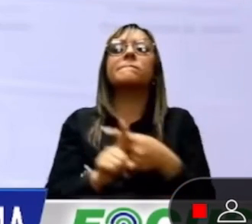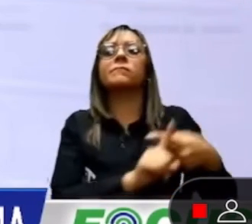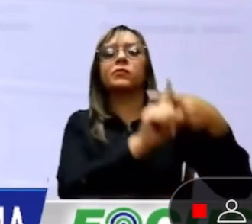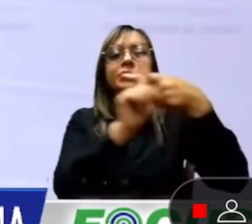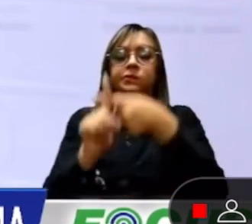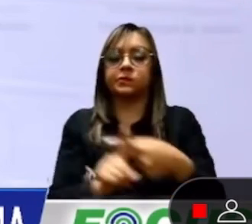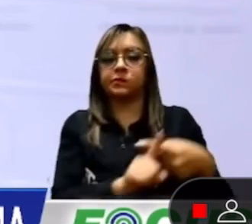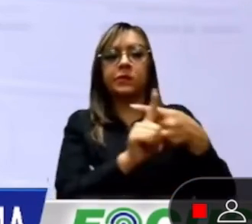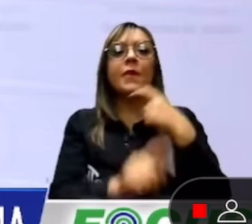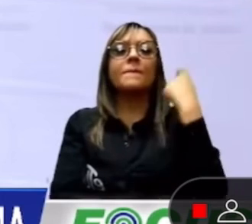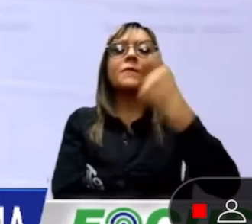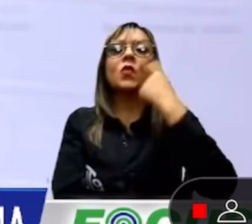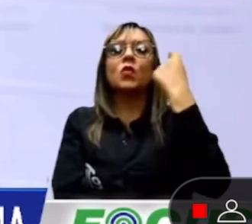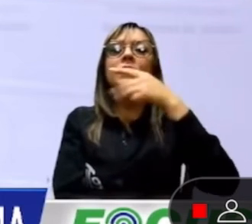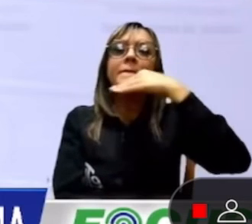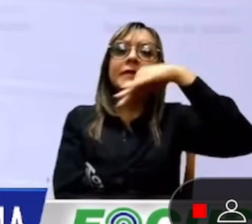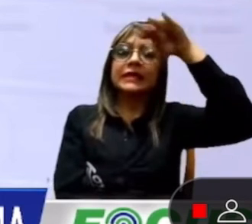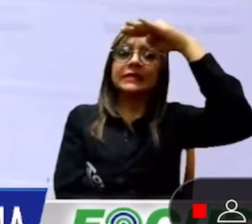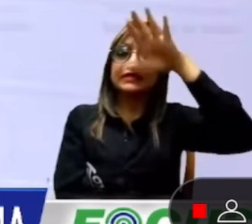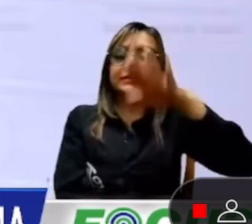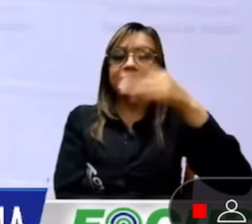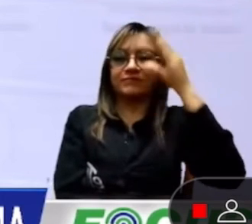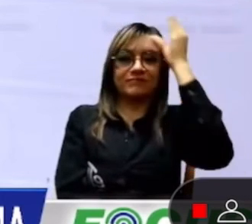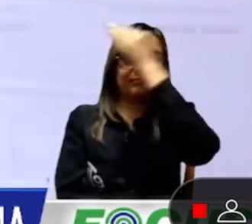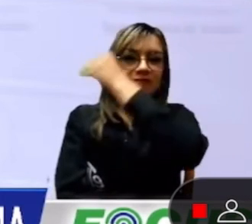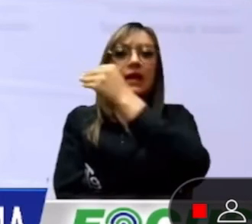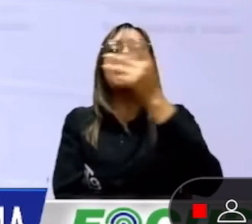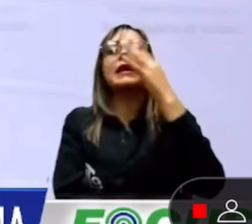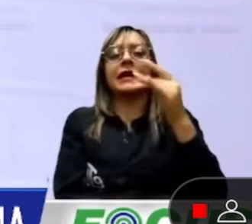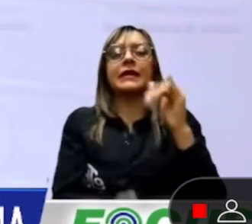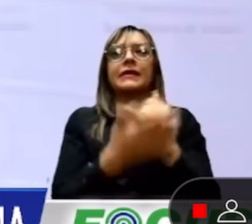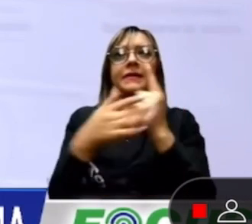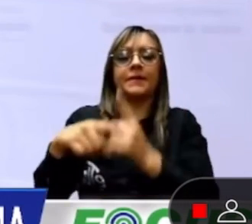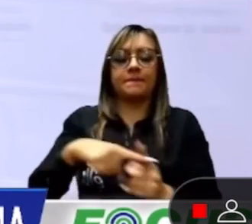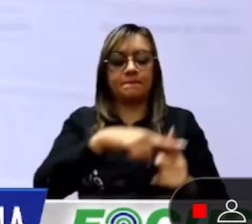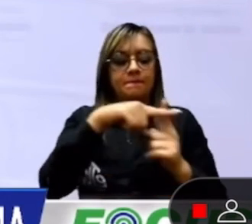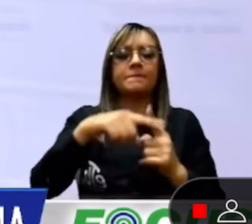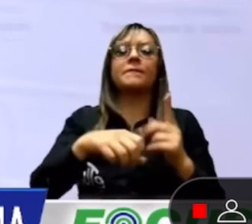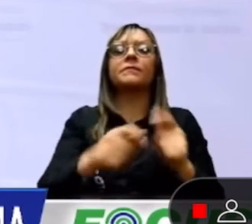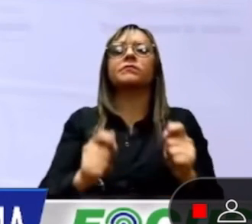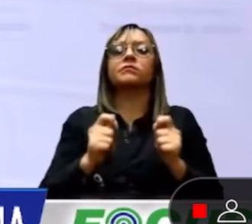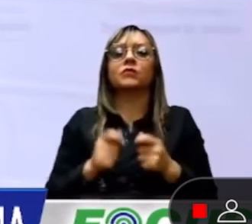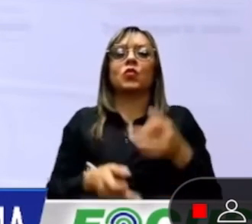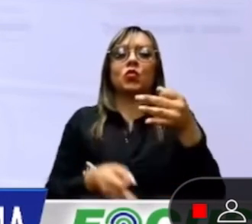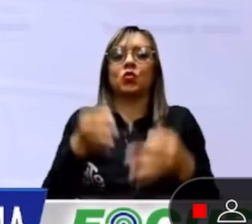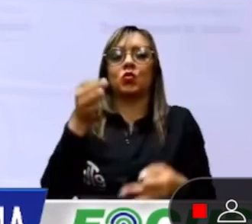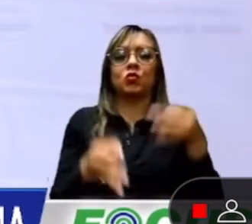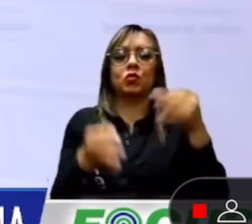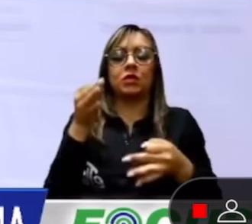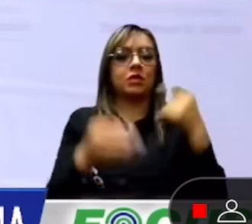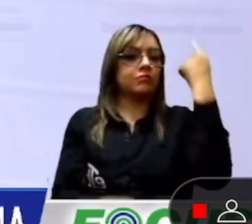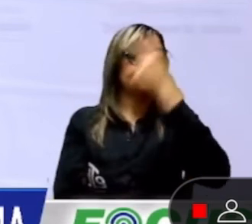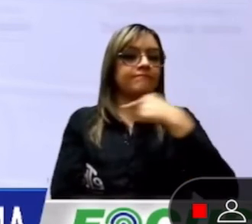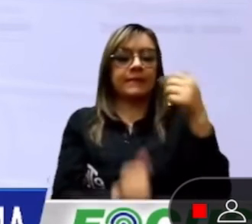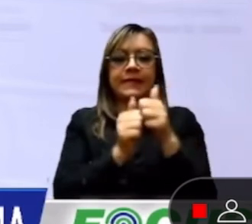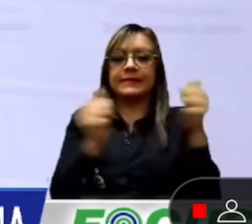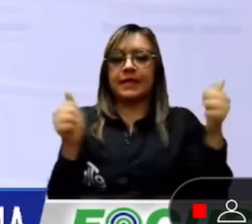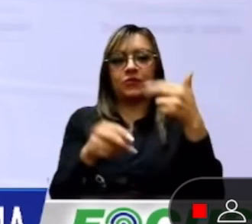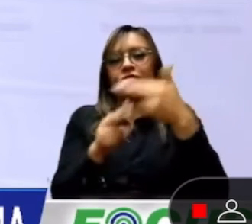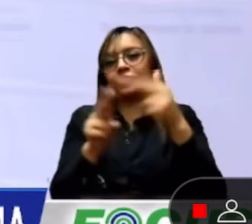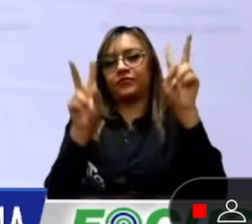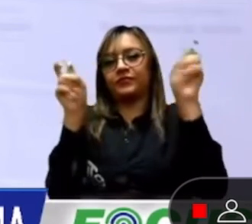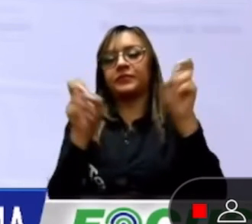delegado ante el bloque de búsqueda de Medellín y posteriormente como procurador delegado ante la justicia sin rostro es